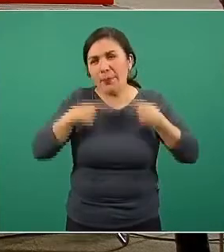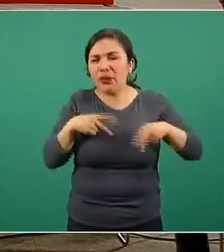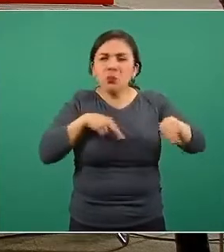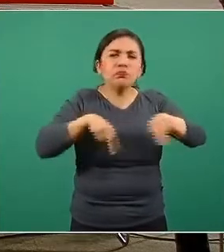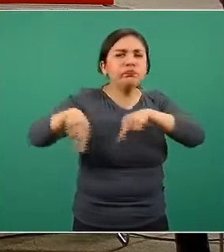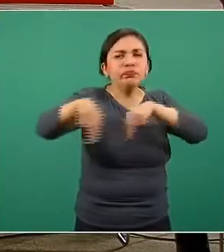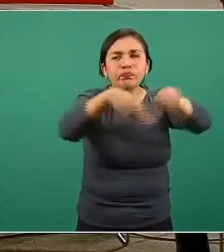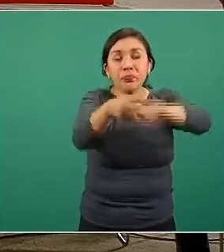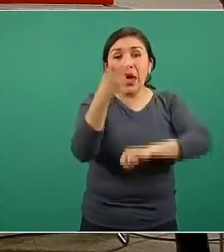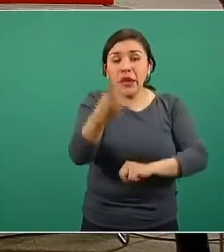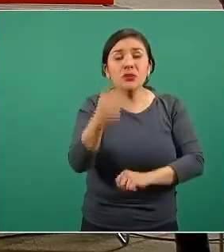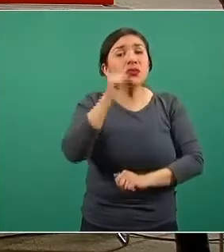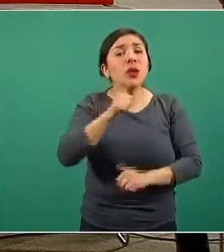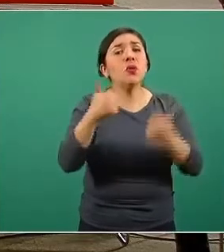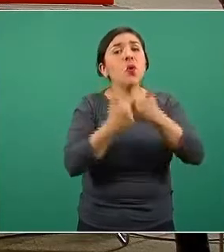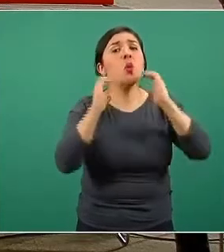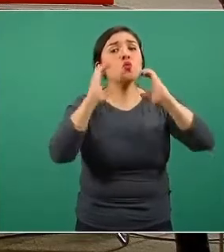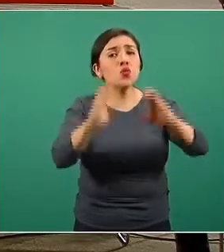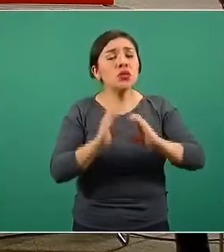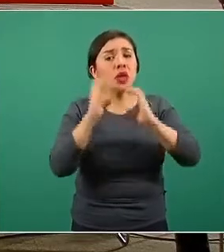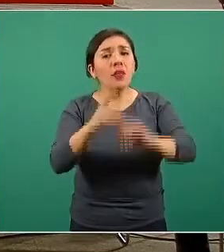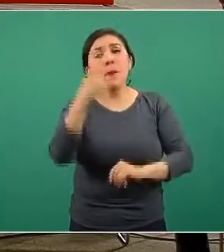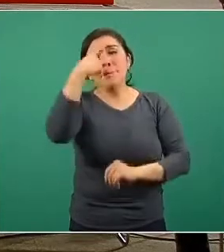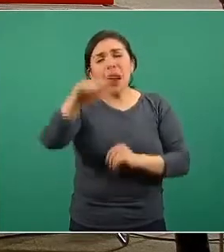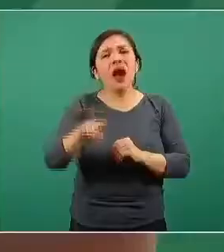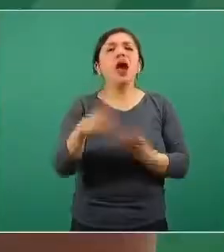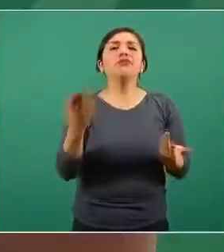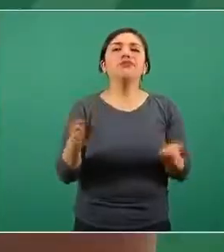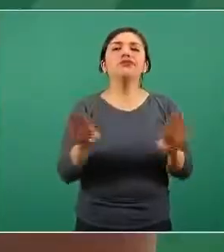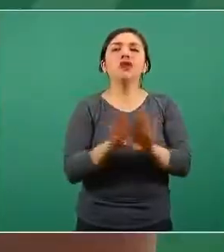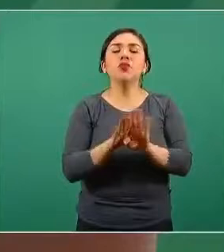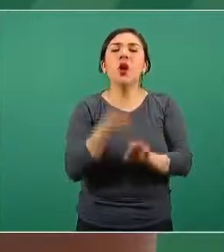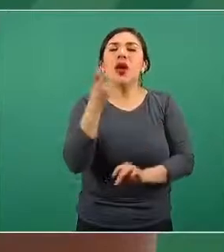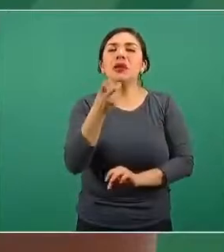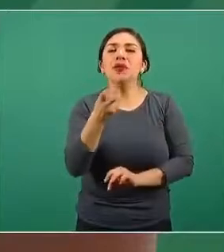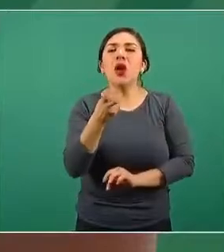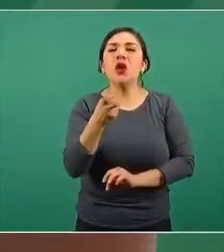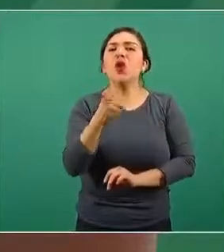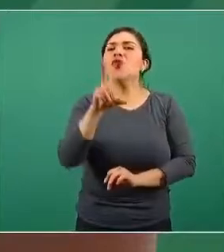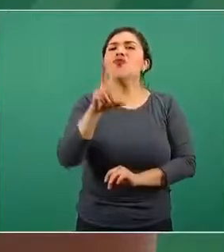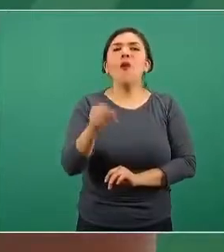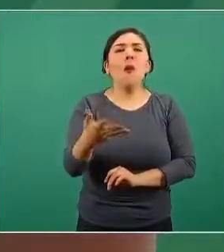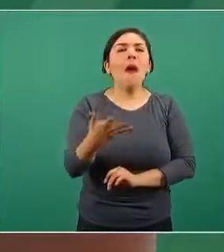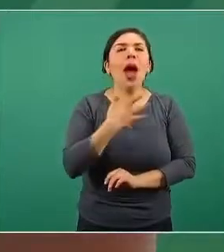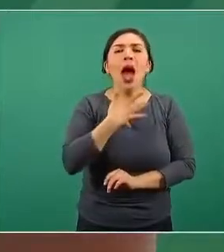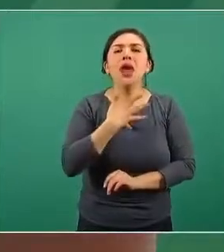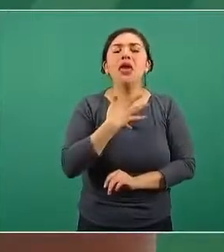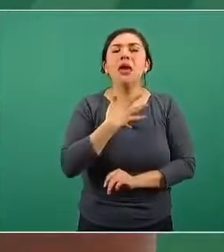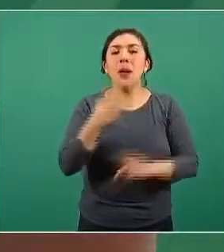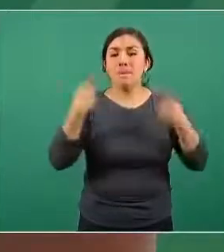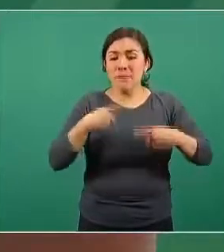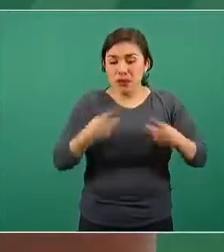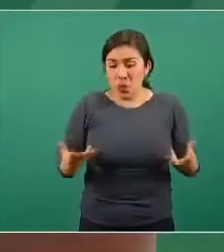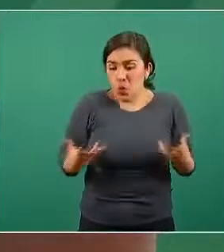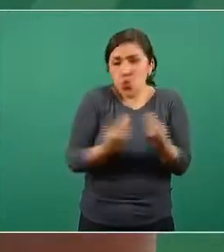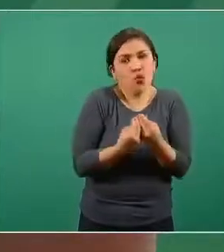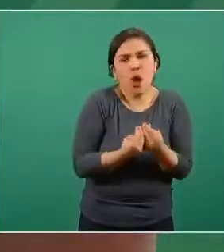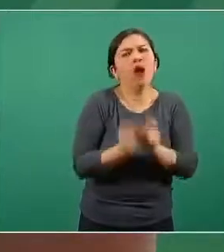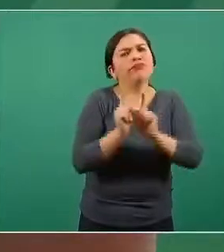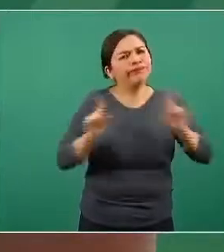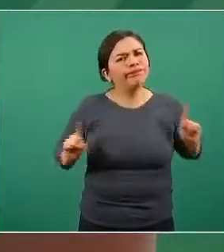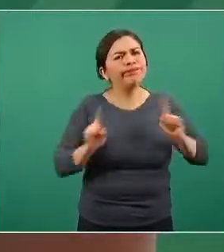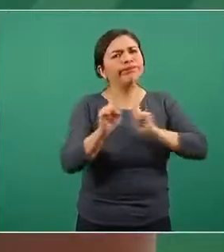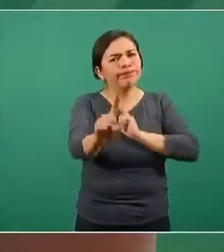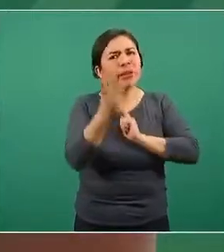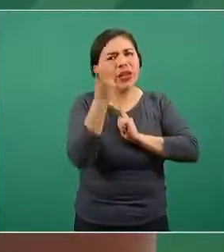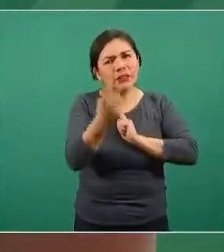personas y toman el cuidado adicional de evitar pues justamente el no tener una sana distancia entre las personas